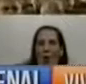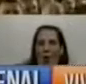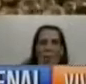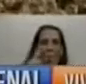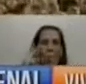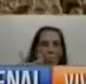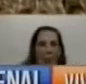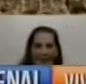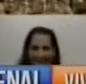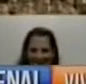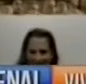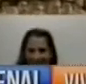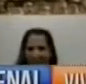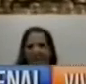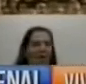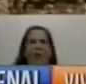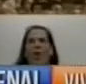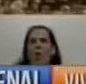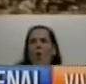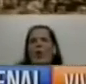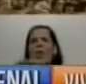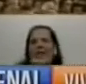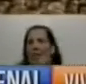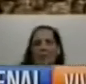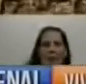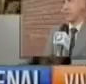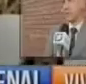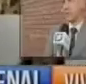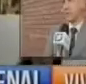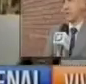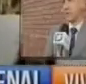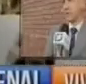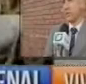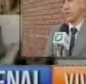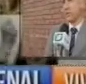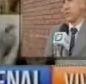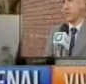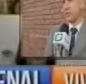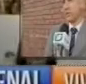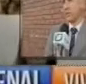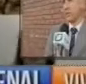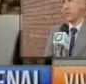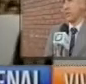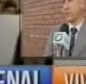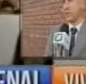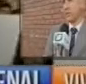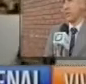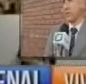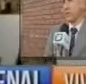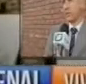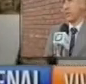antecedentes, en proyectos, en estudios, en ideas que han sido elaboradas por